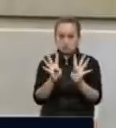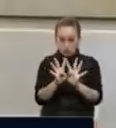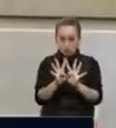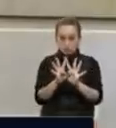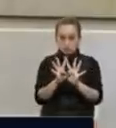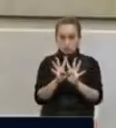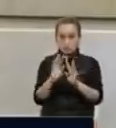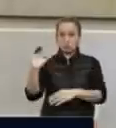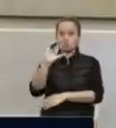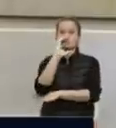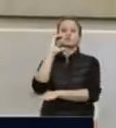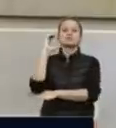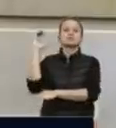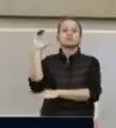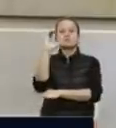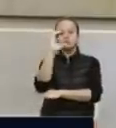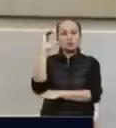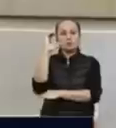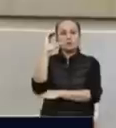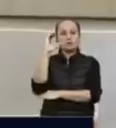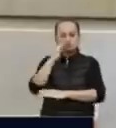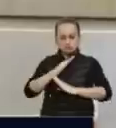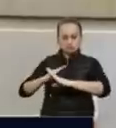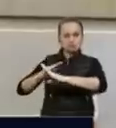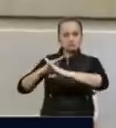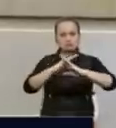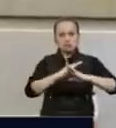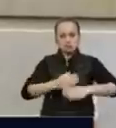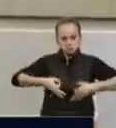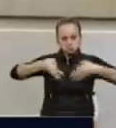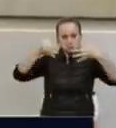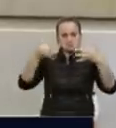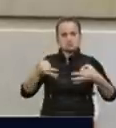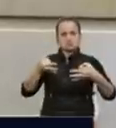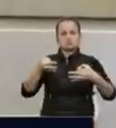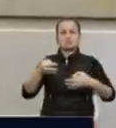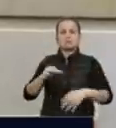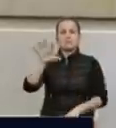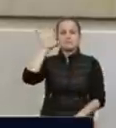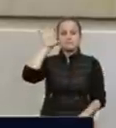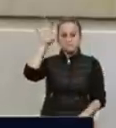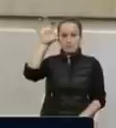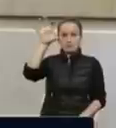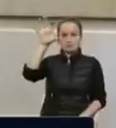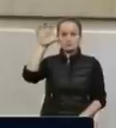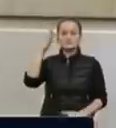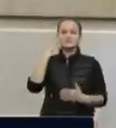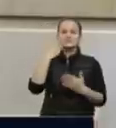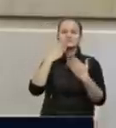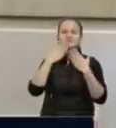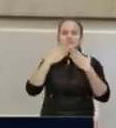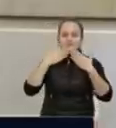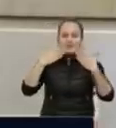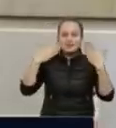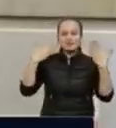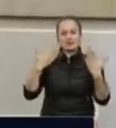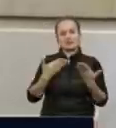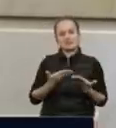un país más seguro, un país más amable,